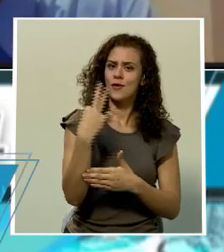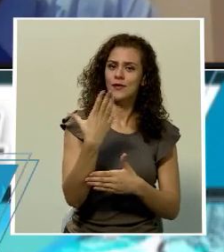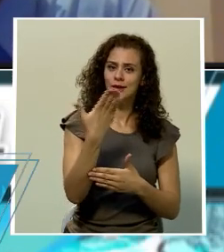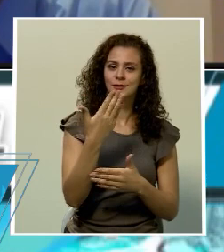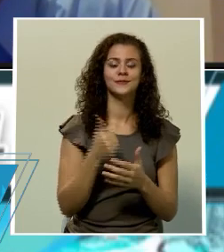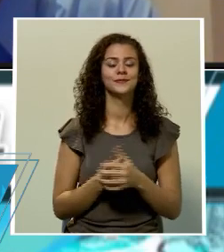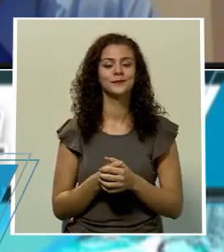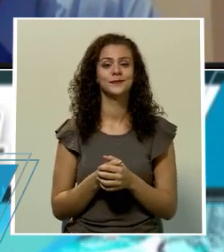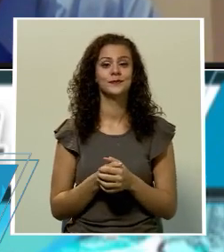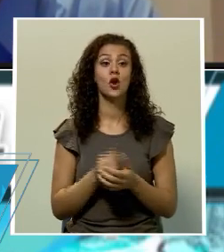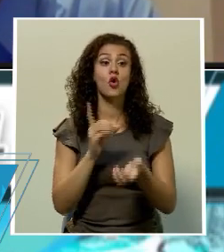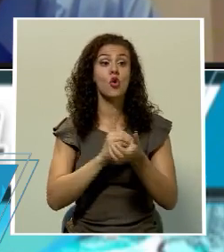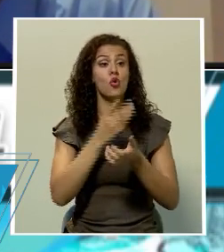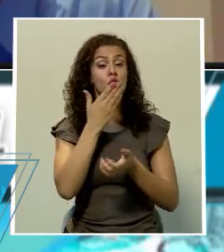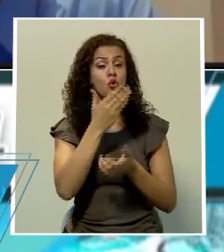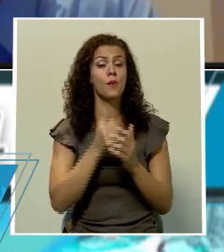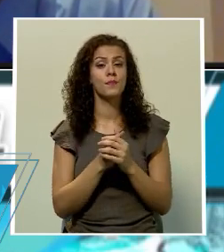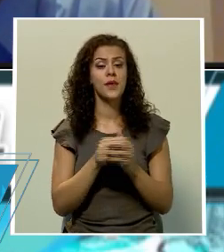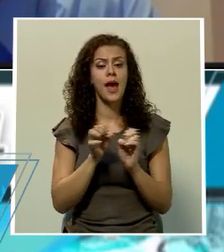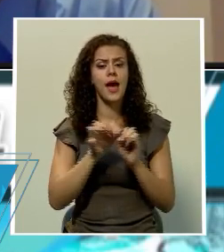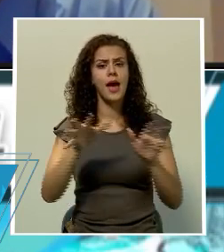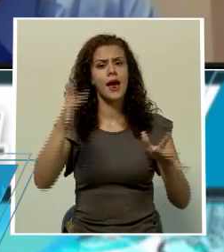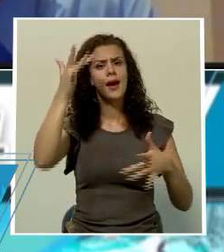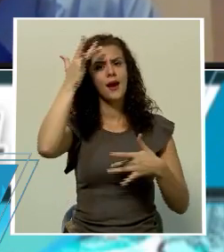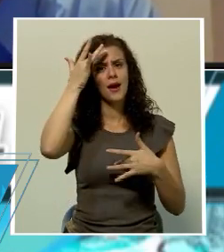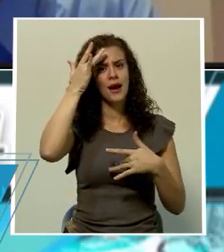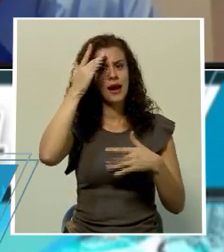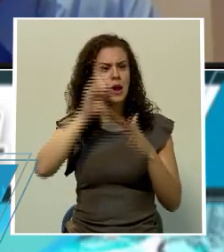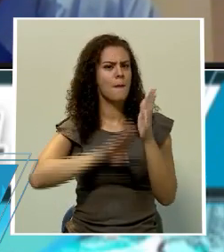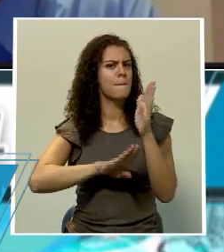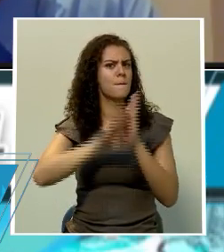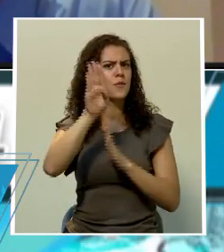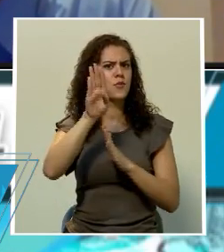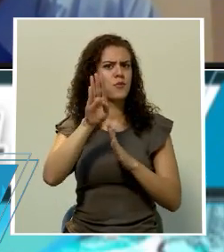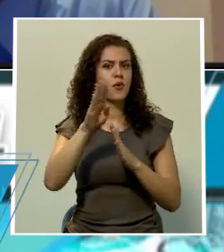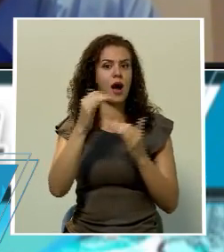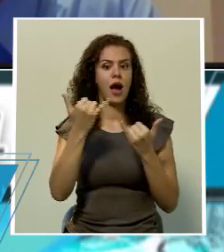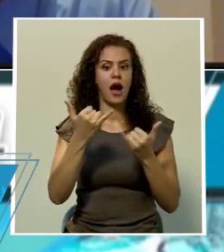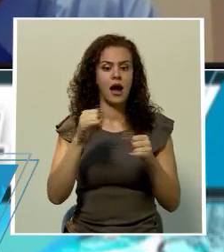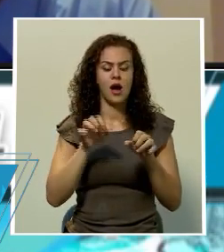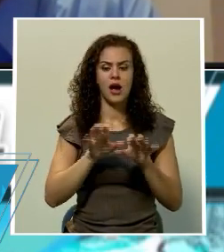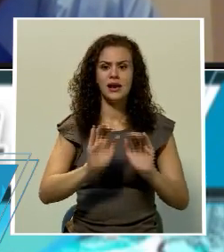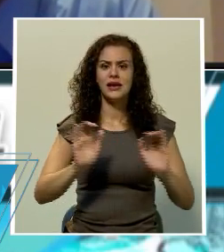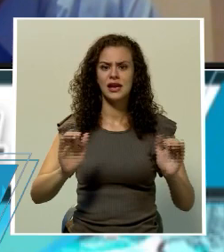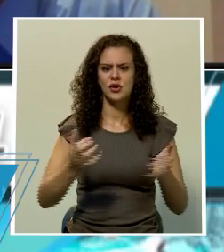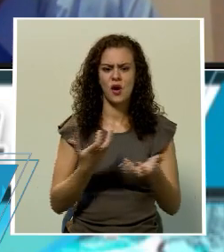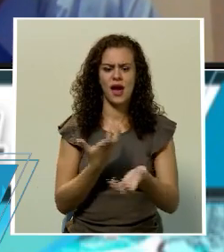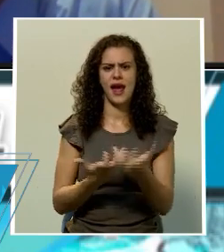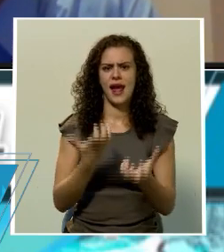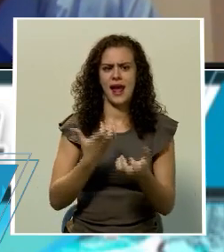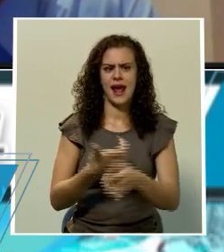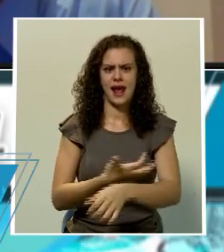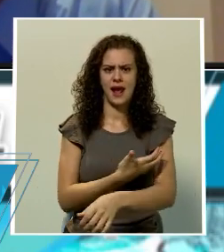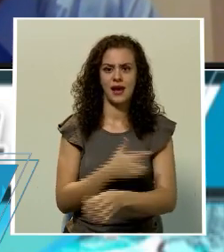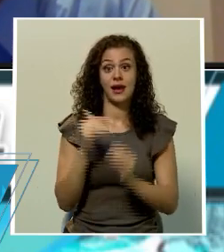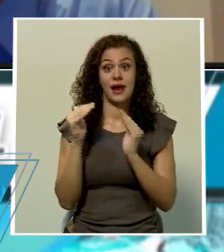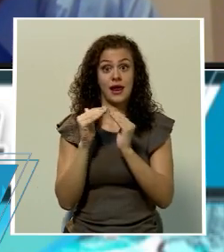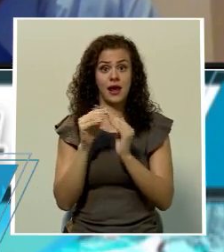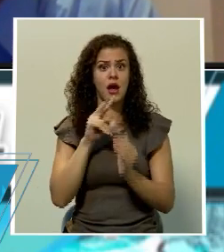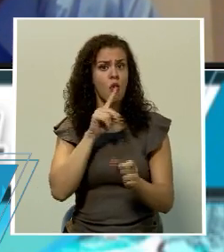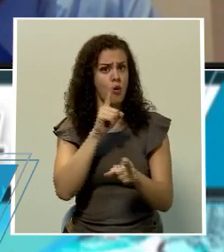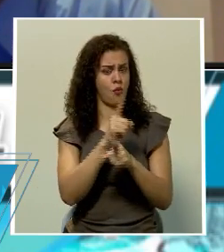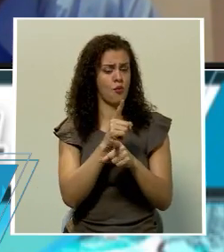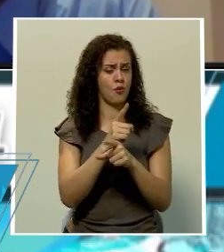invitación. Doctor, la pandemia disparó los casos de quemaduras de niños en el hogar,